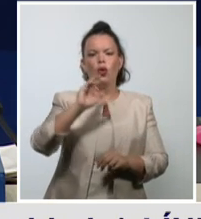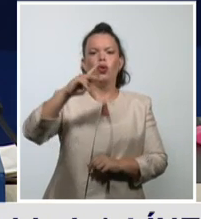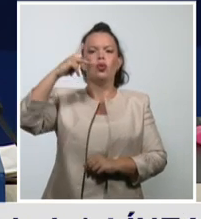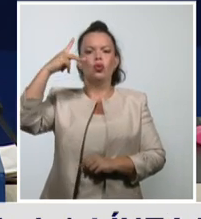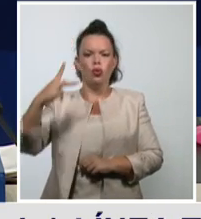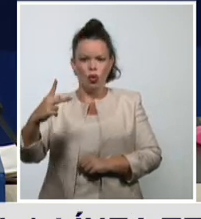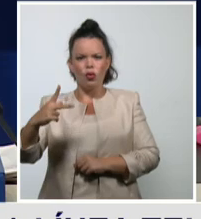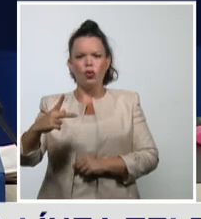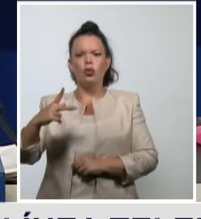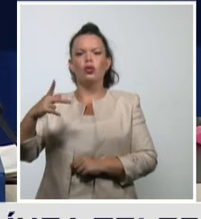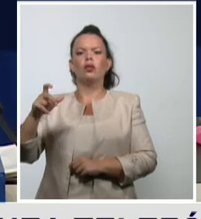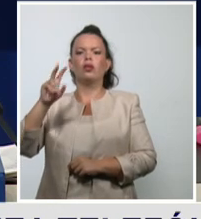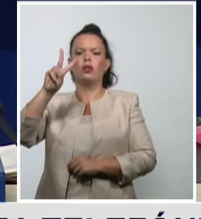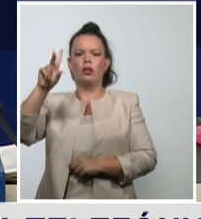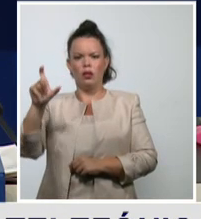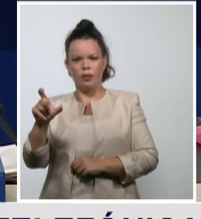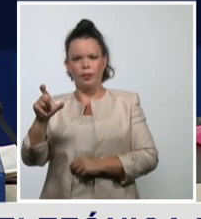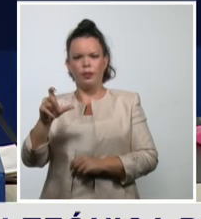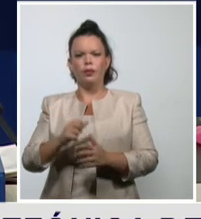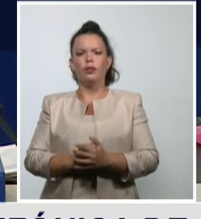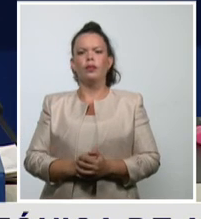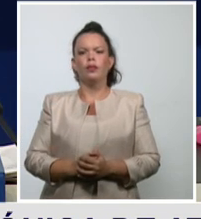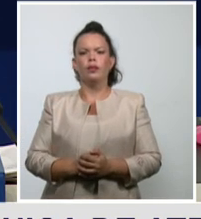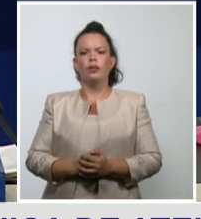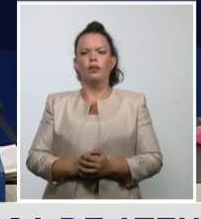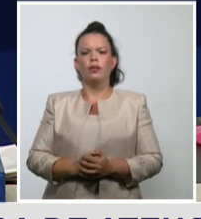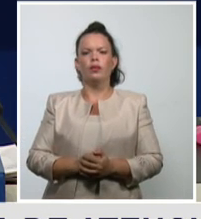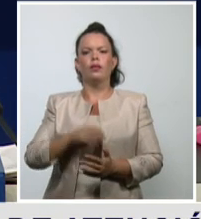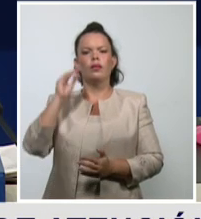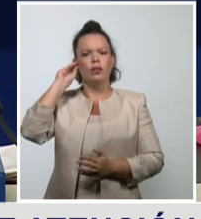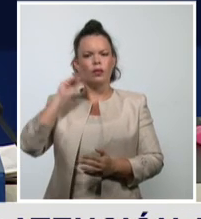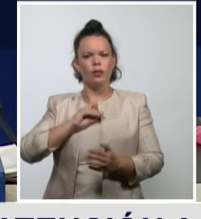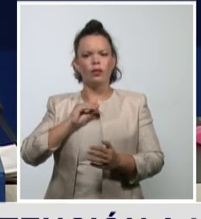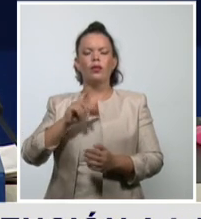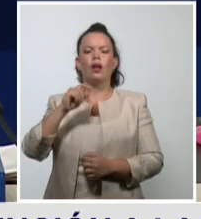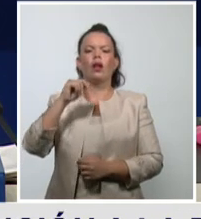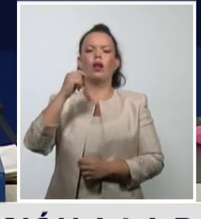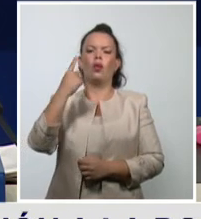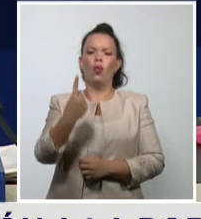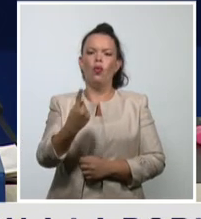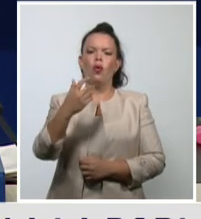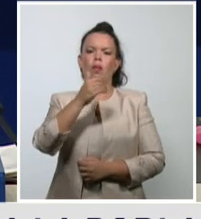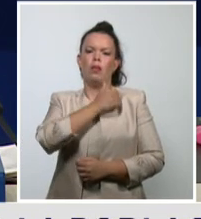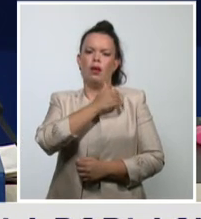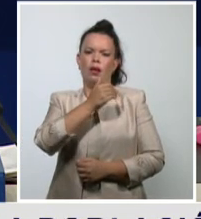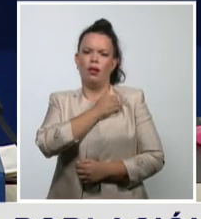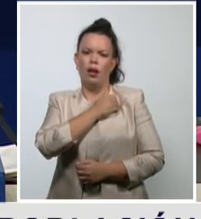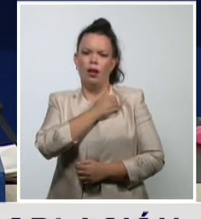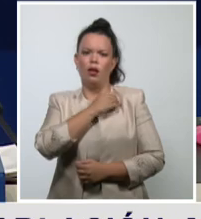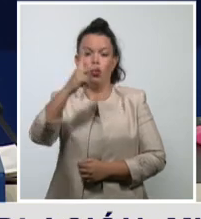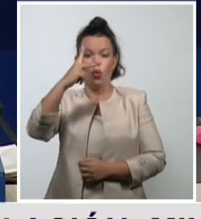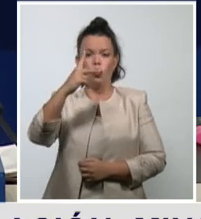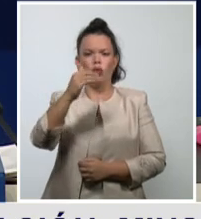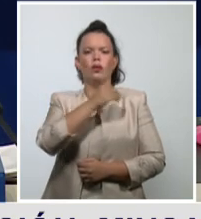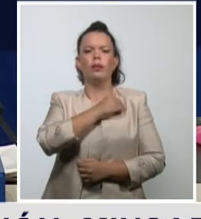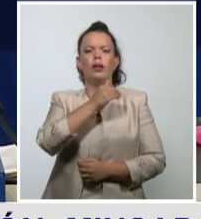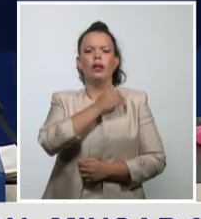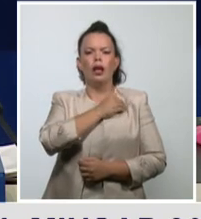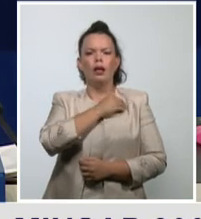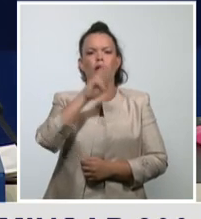Clara, además del que se encuentra en el Hospital Militar y 2 en el Hospital Militar Manuel Fajardo de Villa